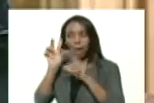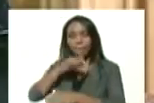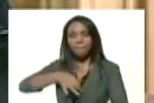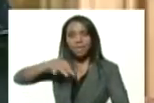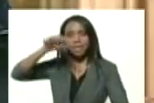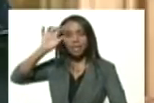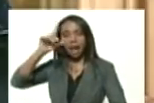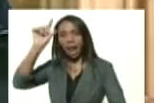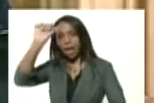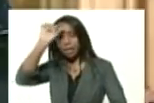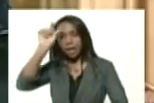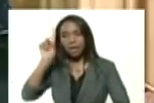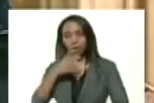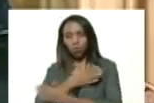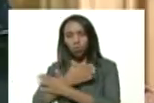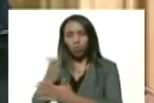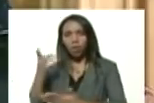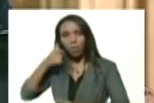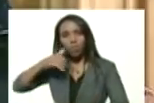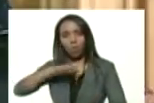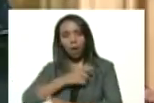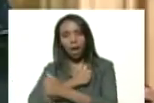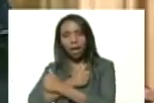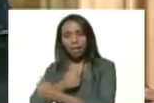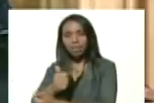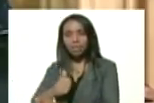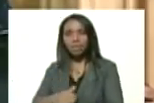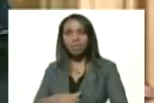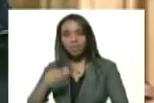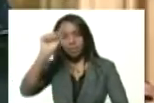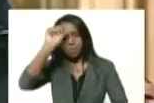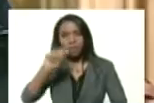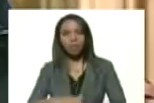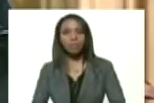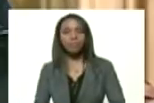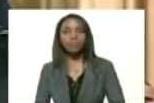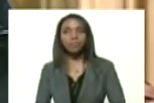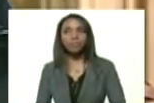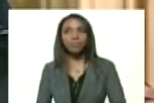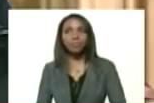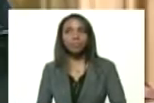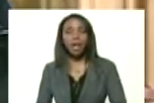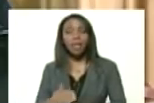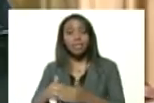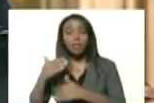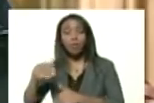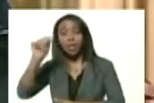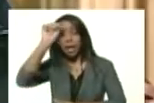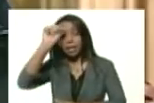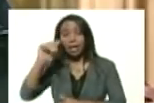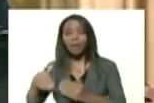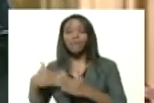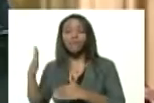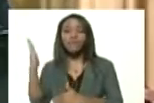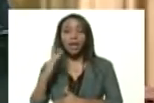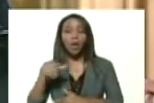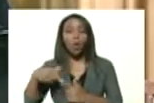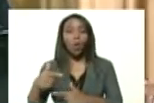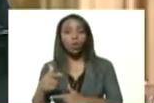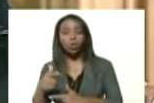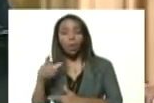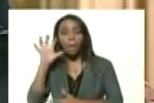india nuestra solidaridad con el pueblo de la india después de la india viene diamond princess